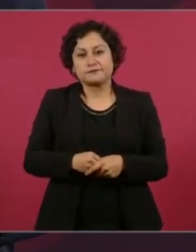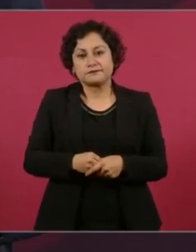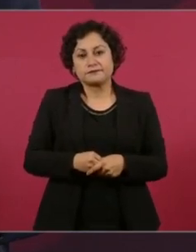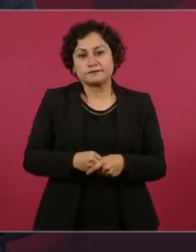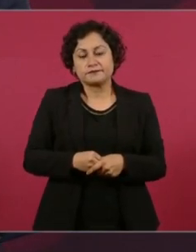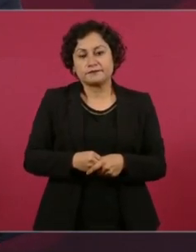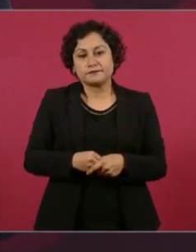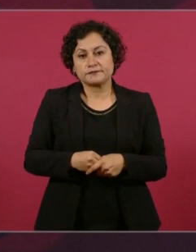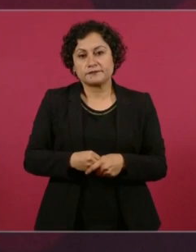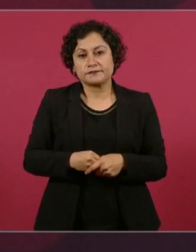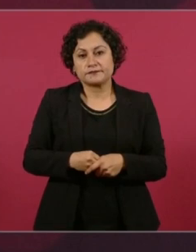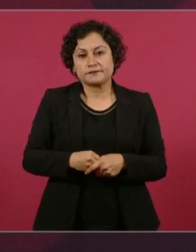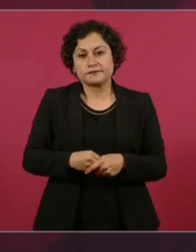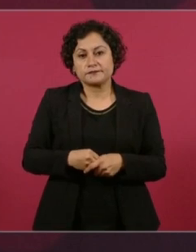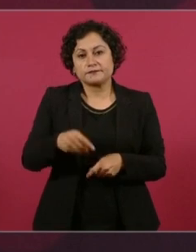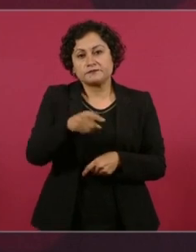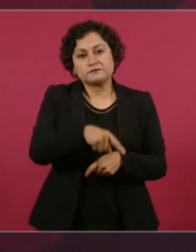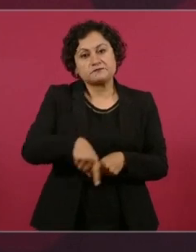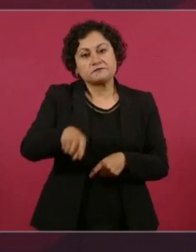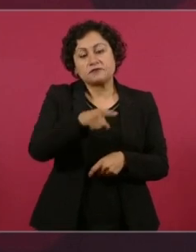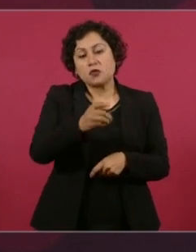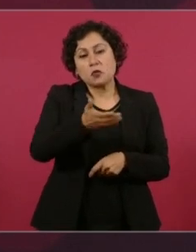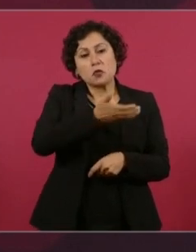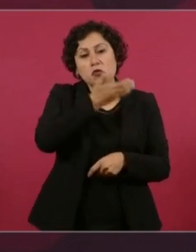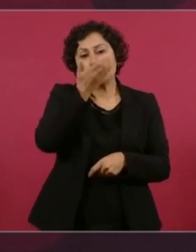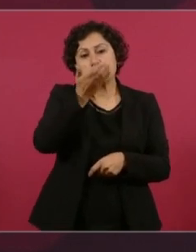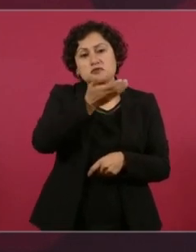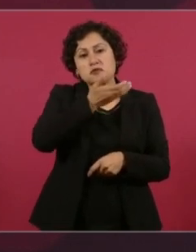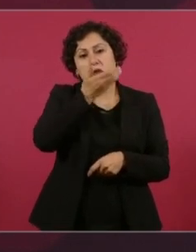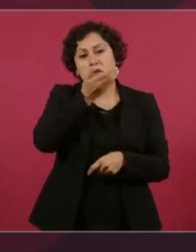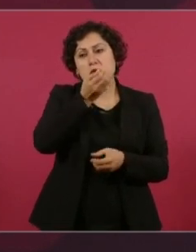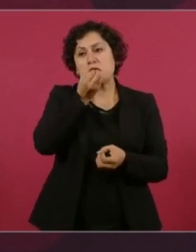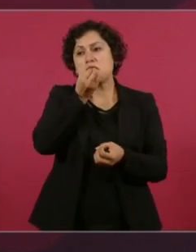dados a la mentira,